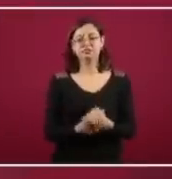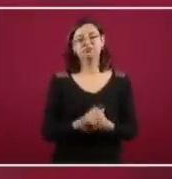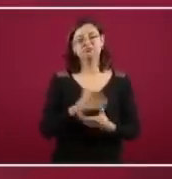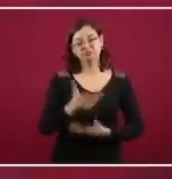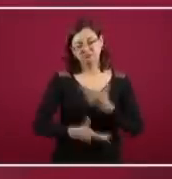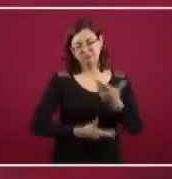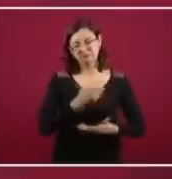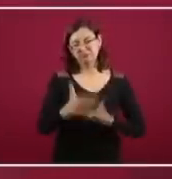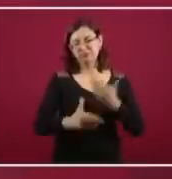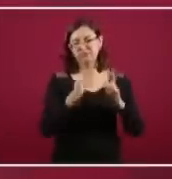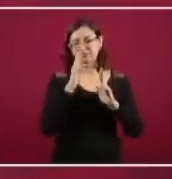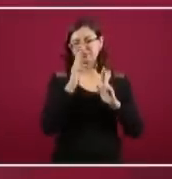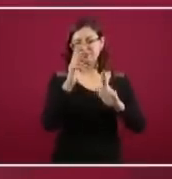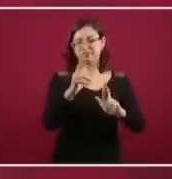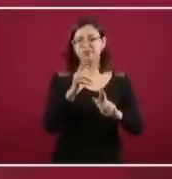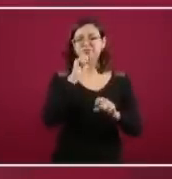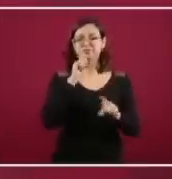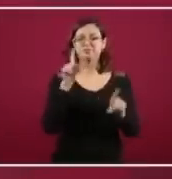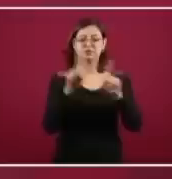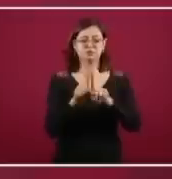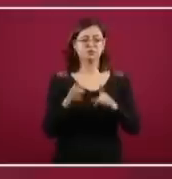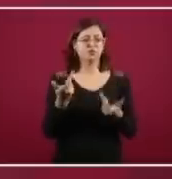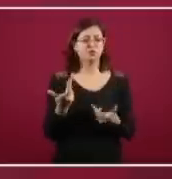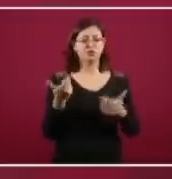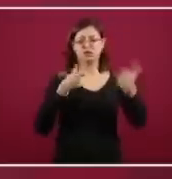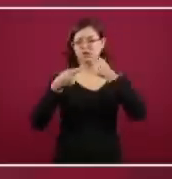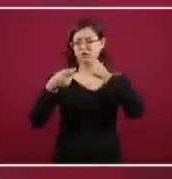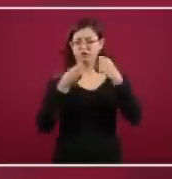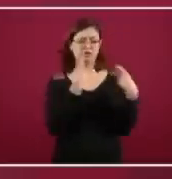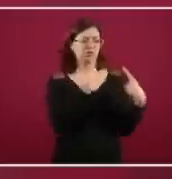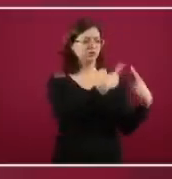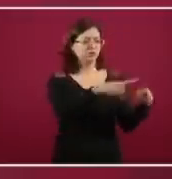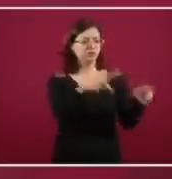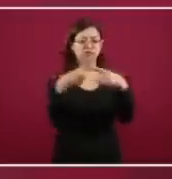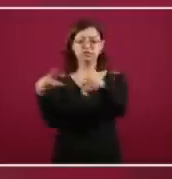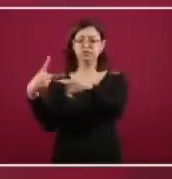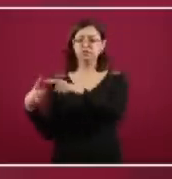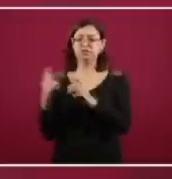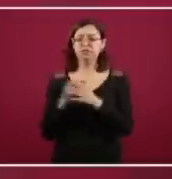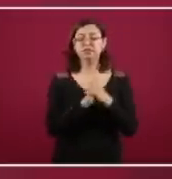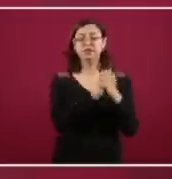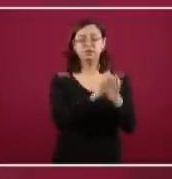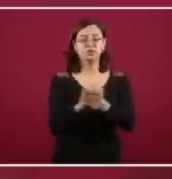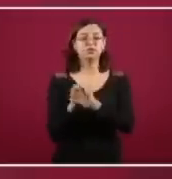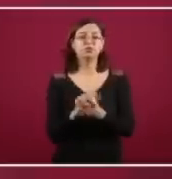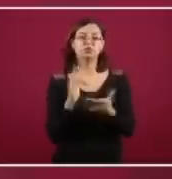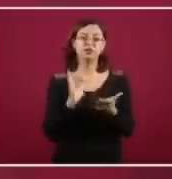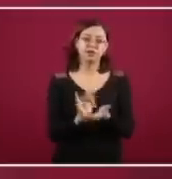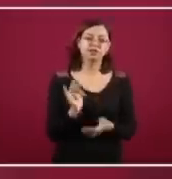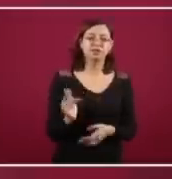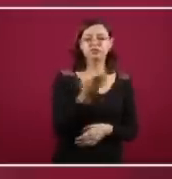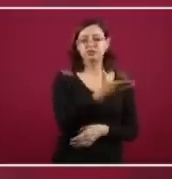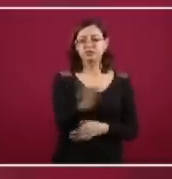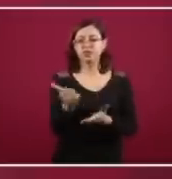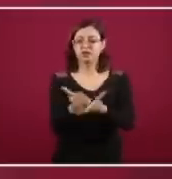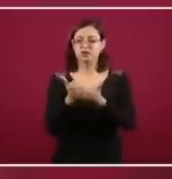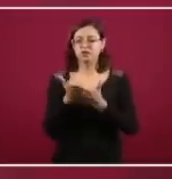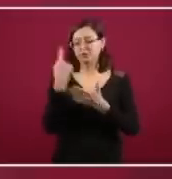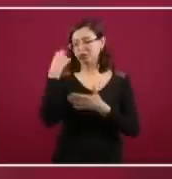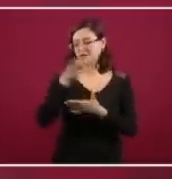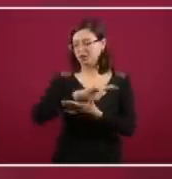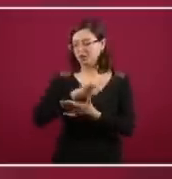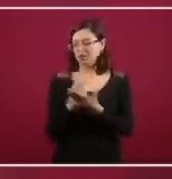respeto, saludo a todos los medios de comunicación que nos han hecho el favor de darle difusión a este programa,